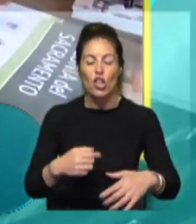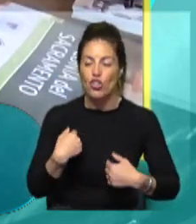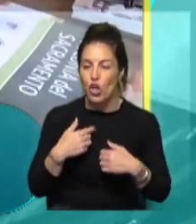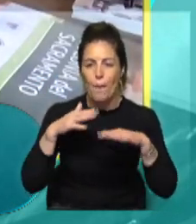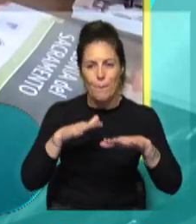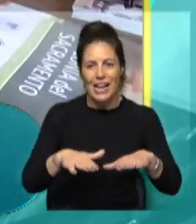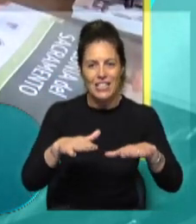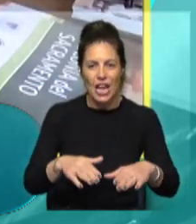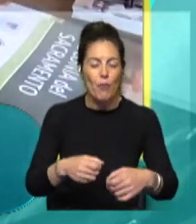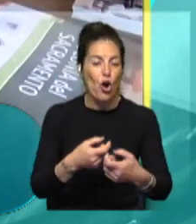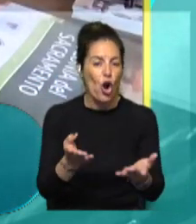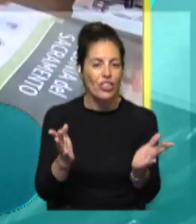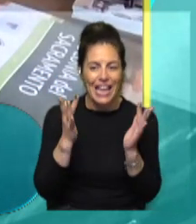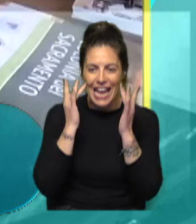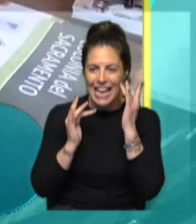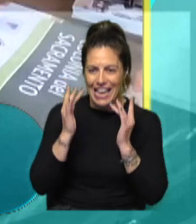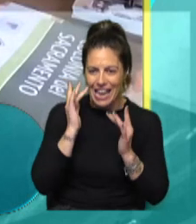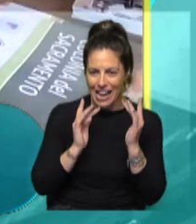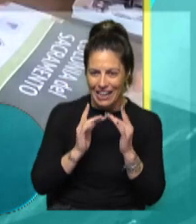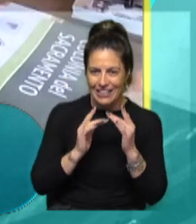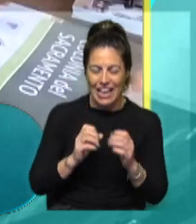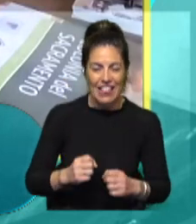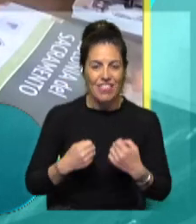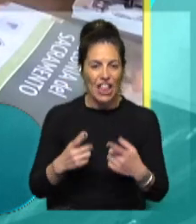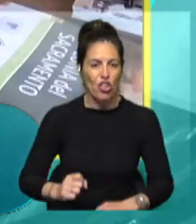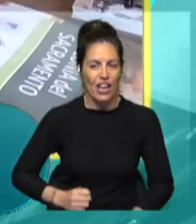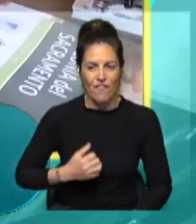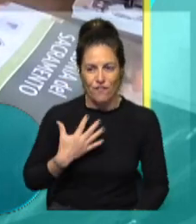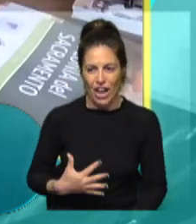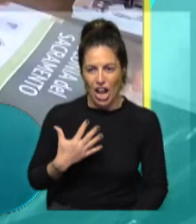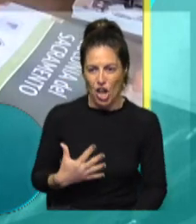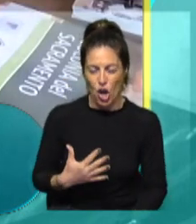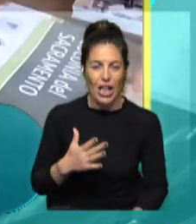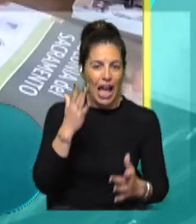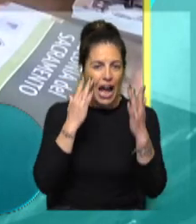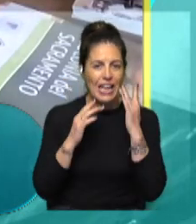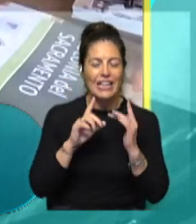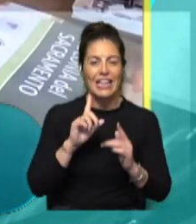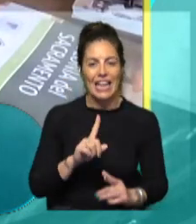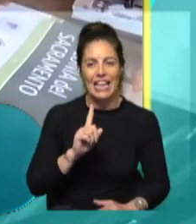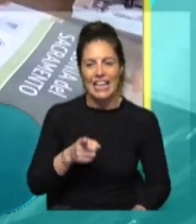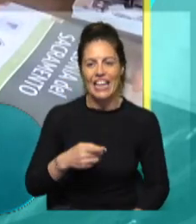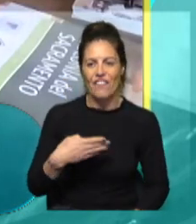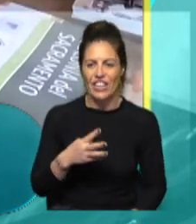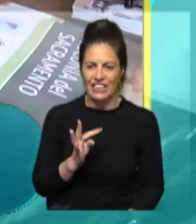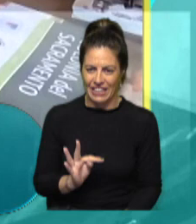a través del arte con una impronta artística, revalorizando el arte LGBT. Ahora,